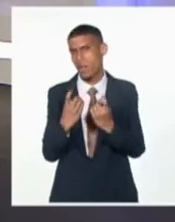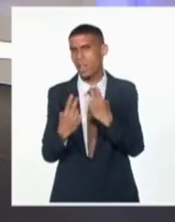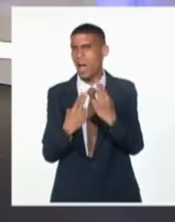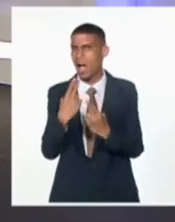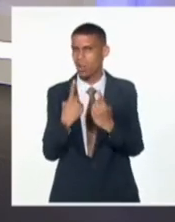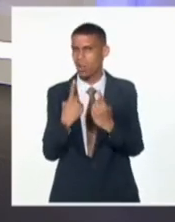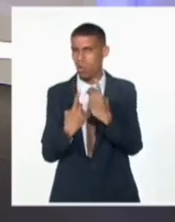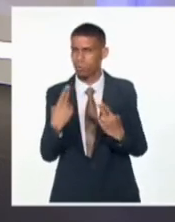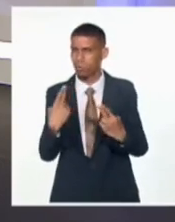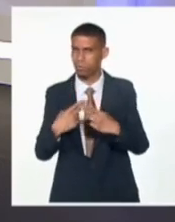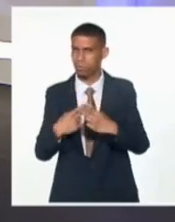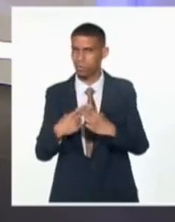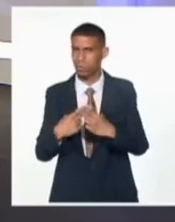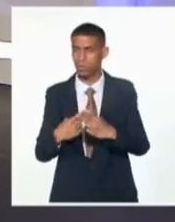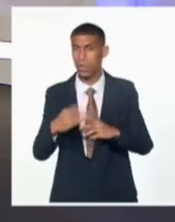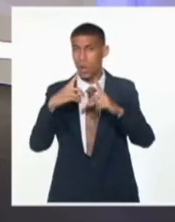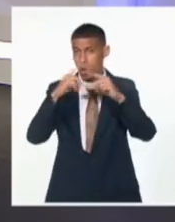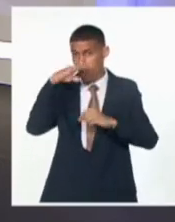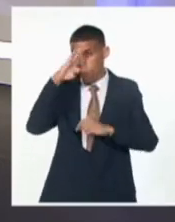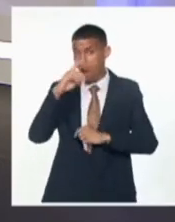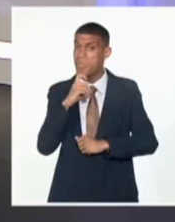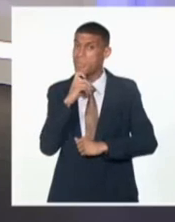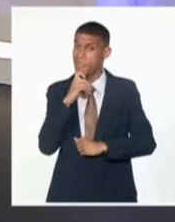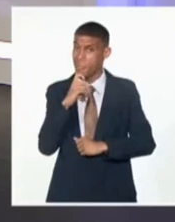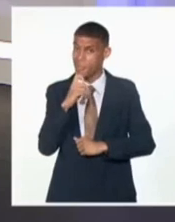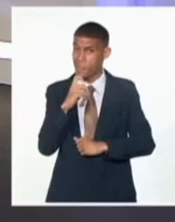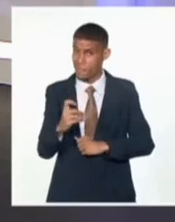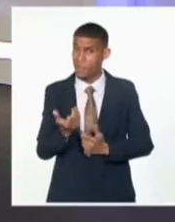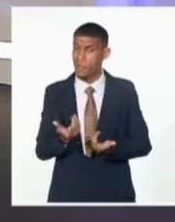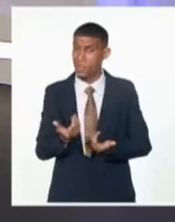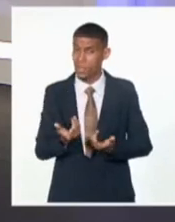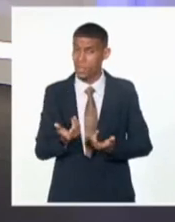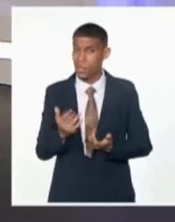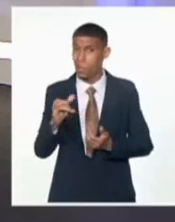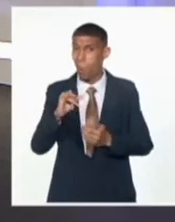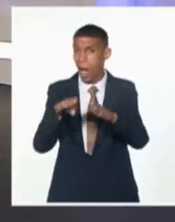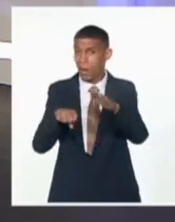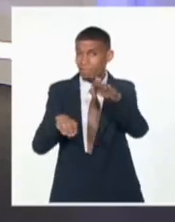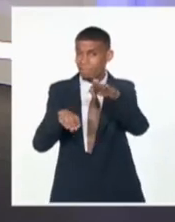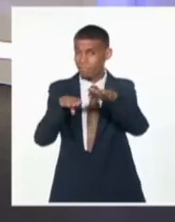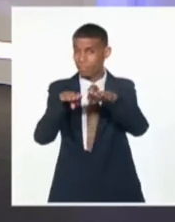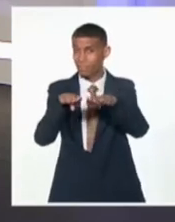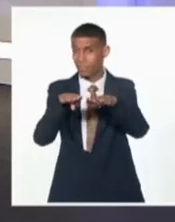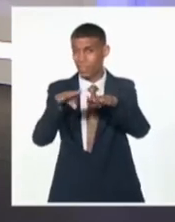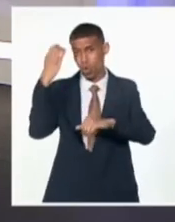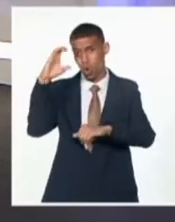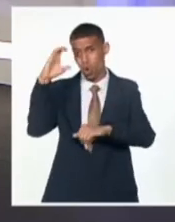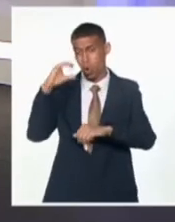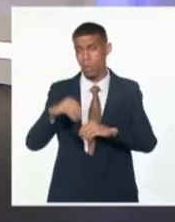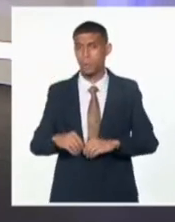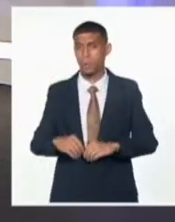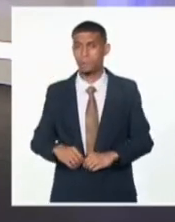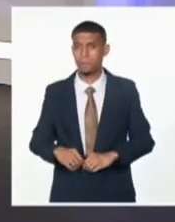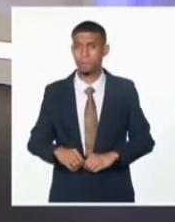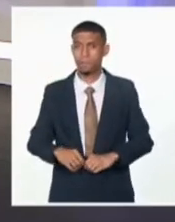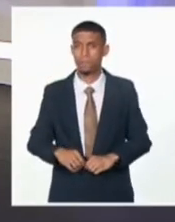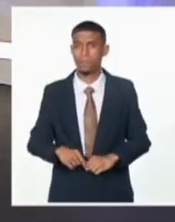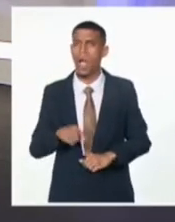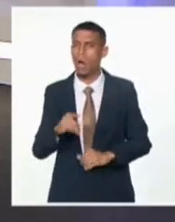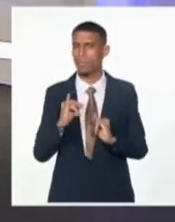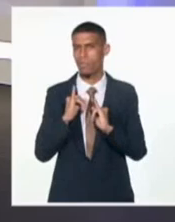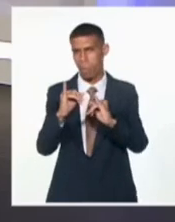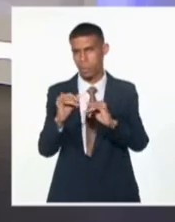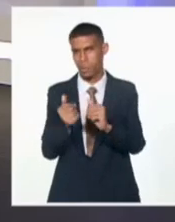para Cuba en este momento poder llegarle a la actuación de Colombia. Mientras seguimos confiando en nuestros atletas, seguro. Continúa tú con la actualidad